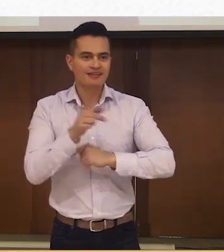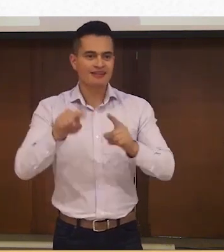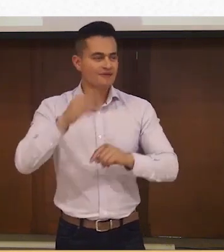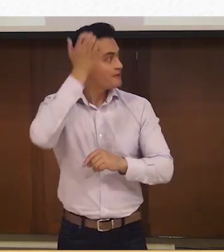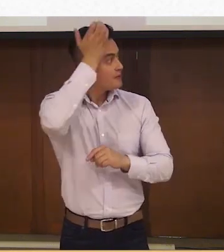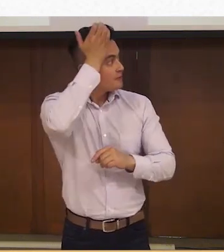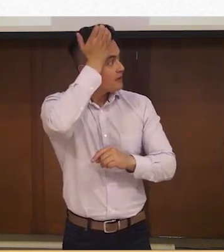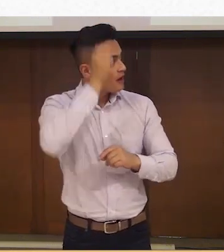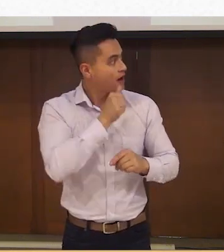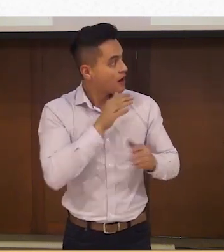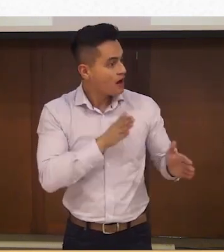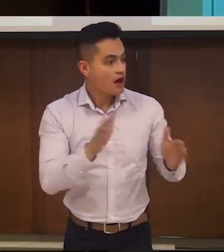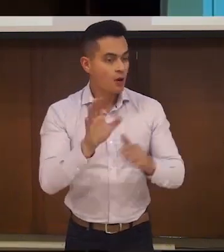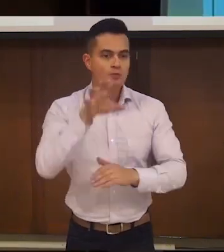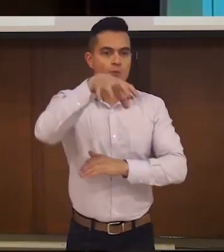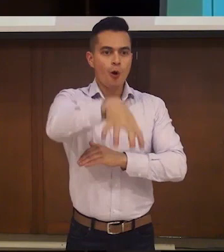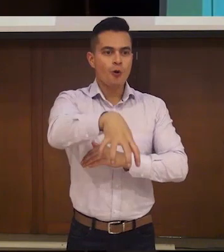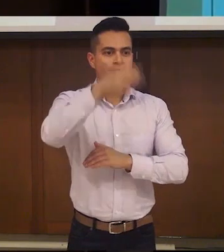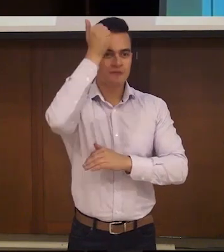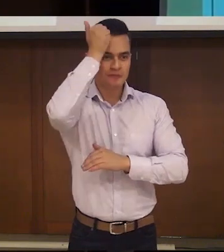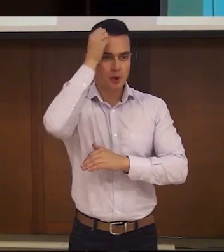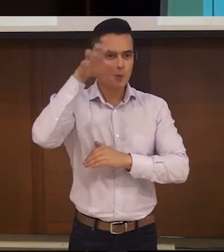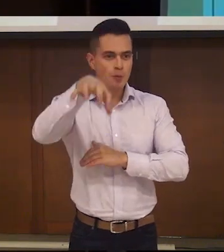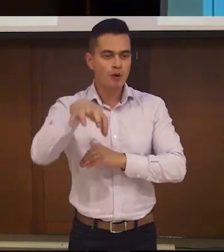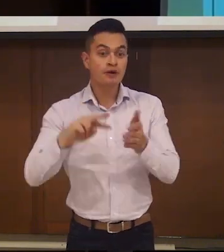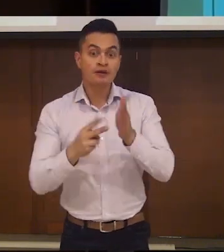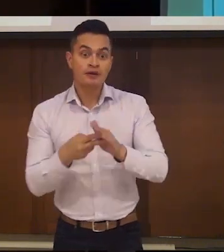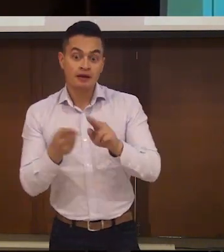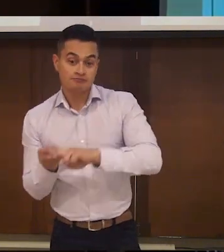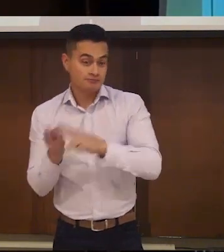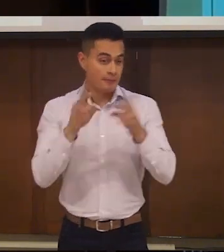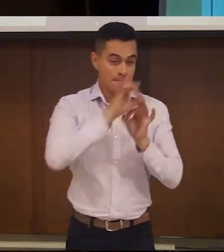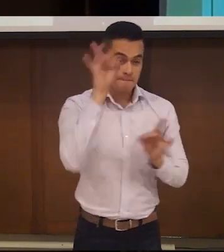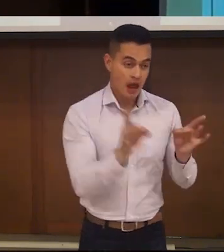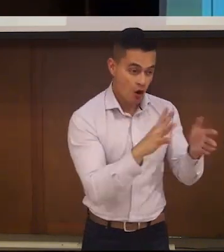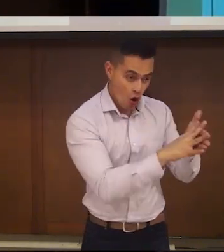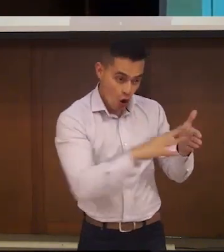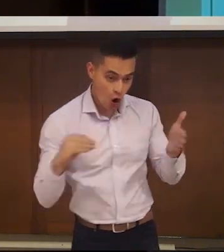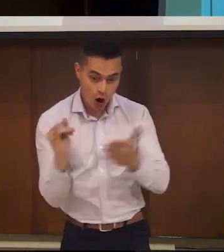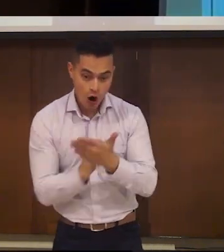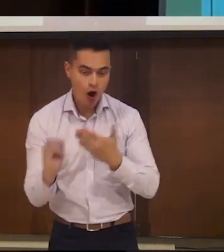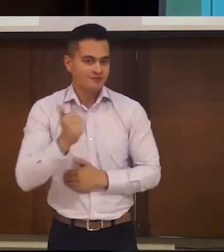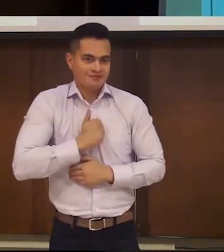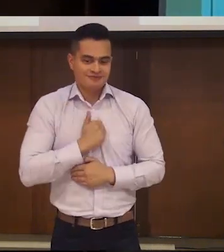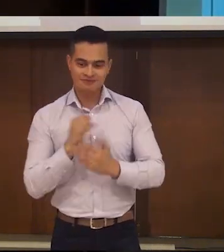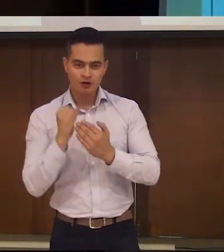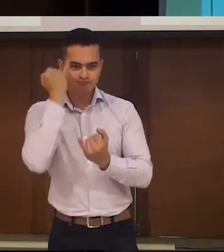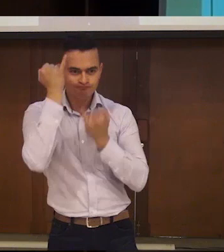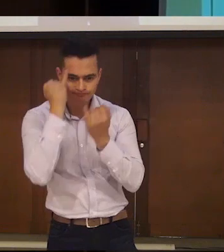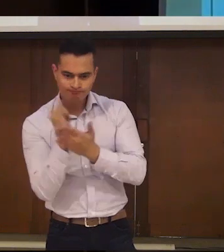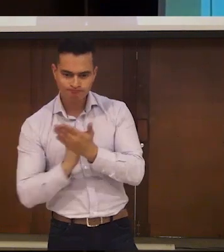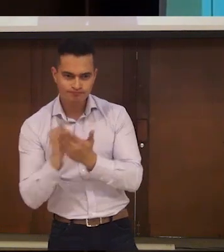en medio del río. Por supuesto, no es idéntico, uno tiene que acomodar un poco las perspectivas